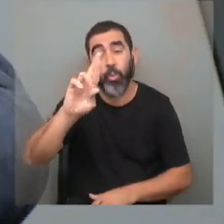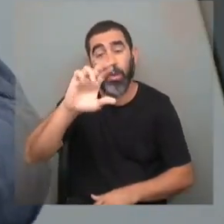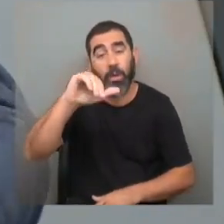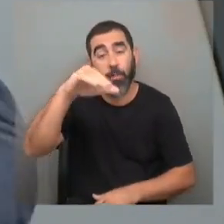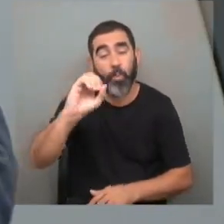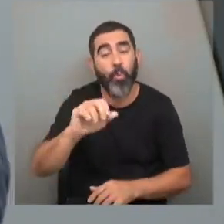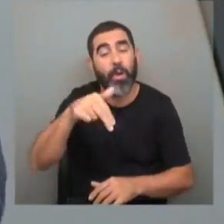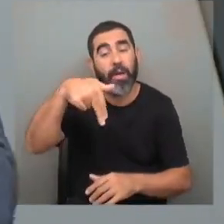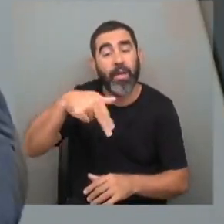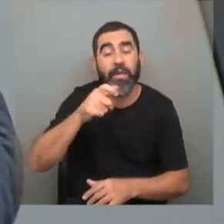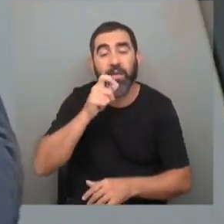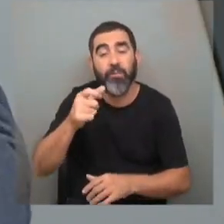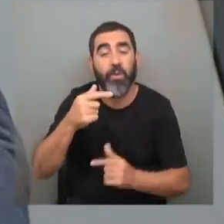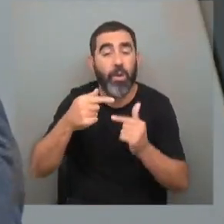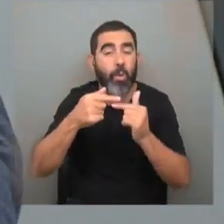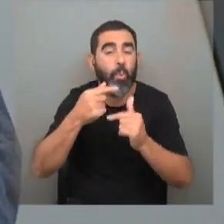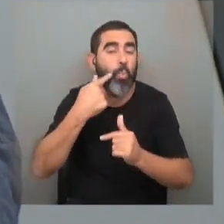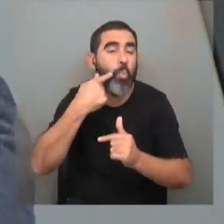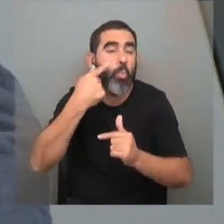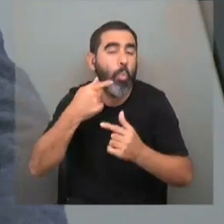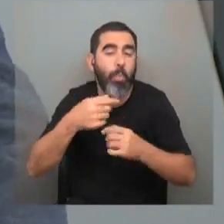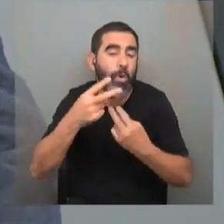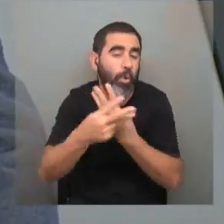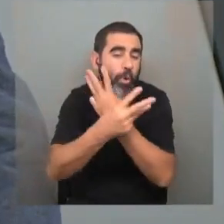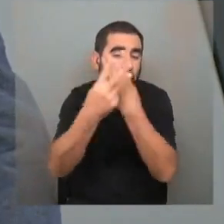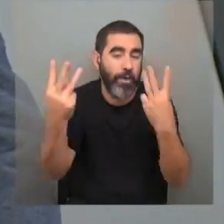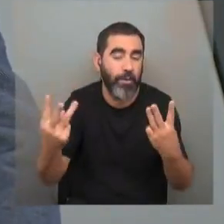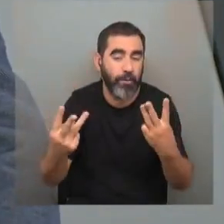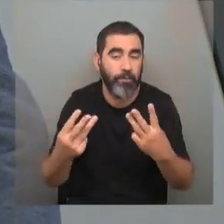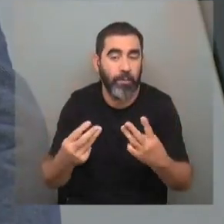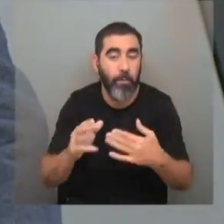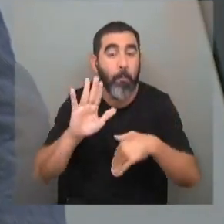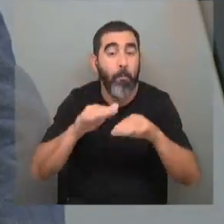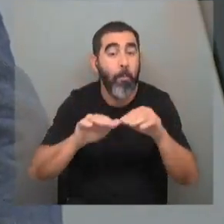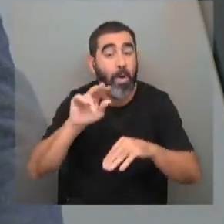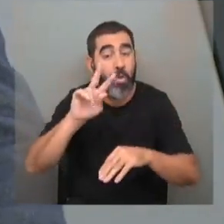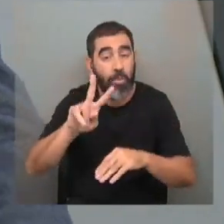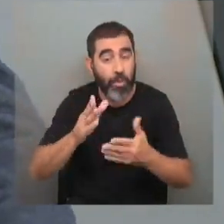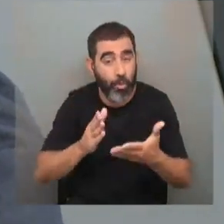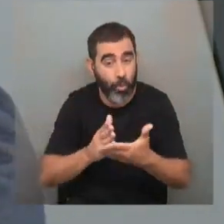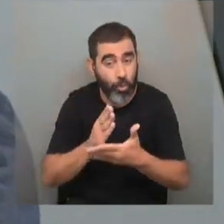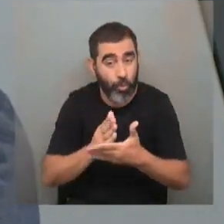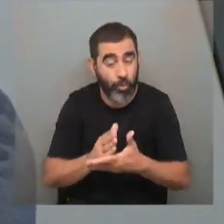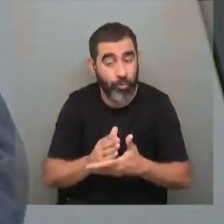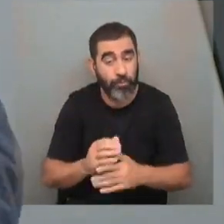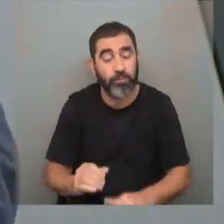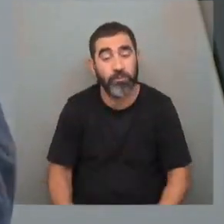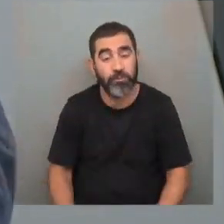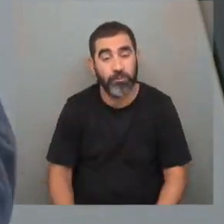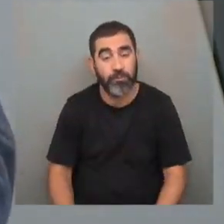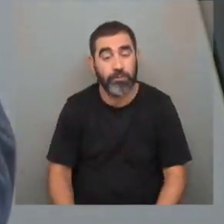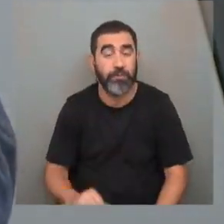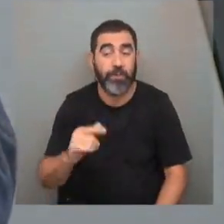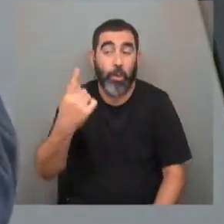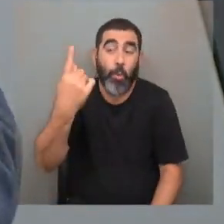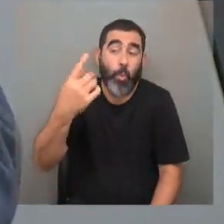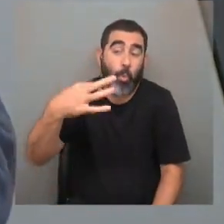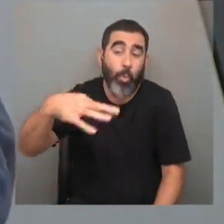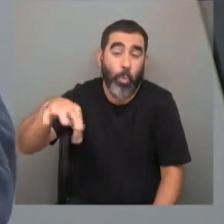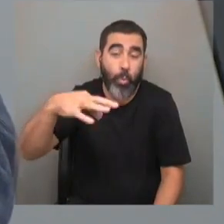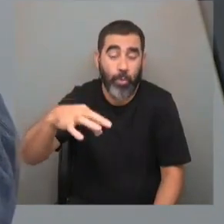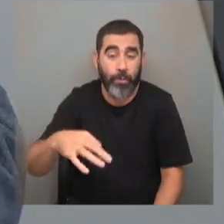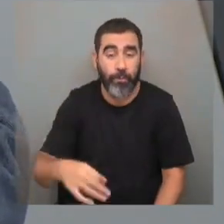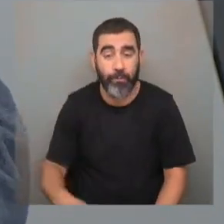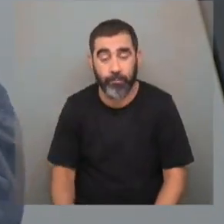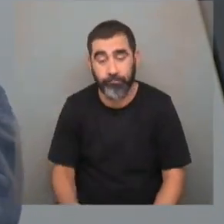la letra N significa un número arbitrario. Sí, pero que siempre es más de dos en este caso, ¿no? Sí, bueno, de tres si para hubiera arriba. uno solo, sería un movimiento